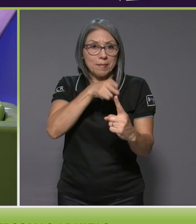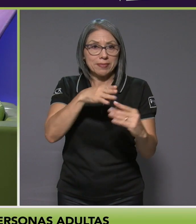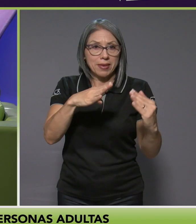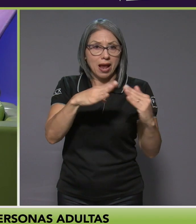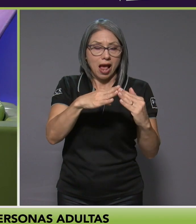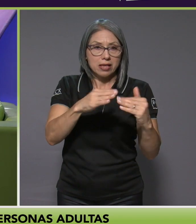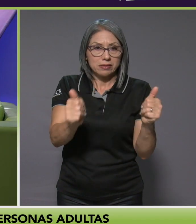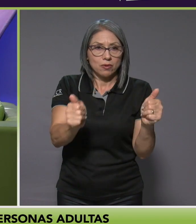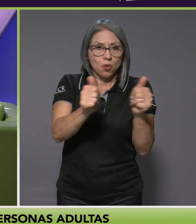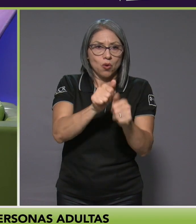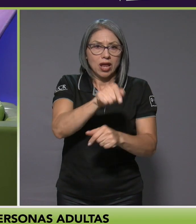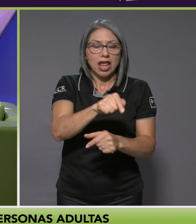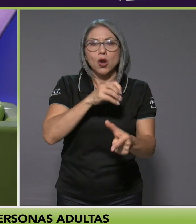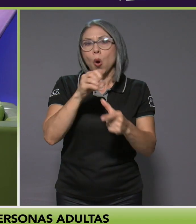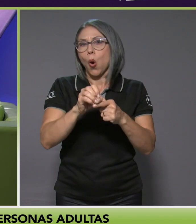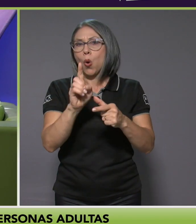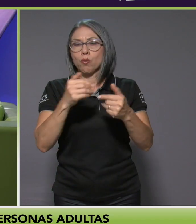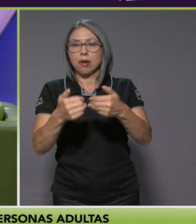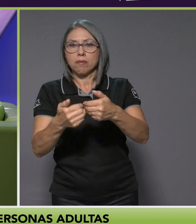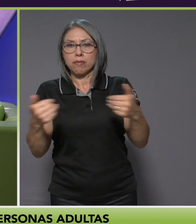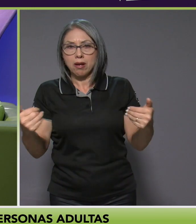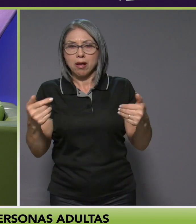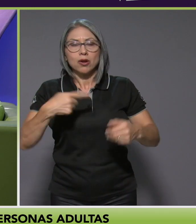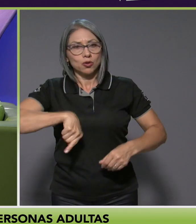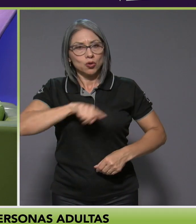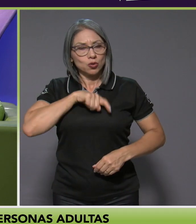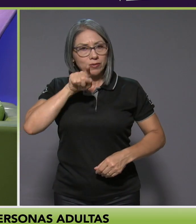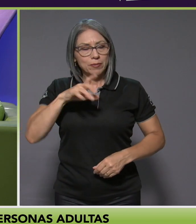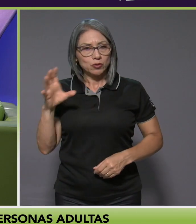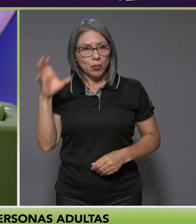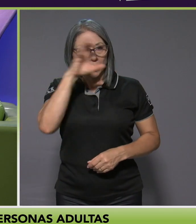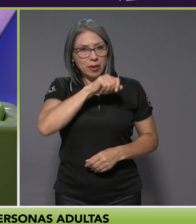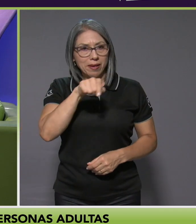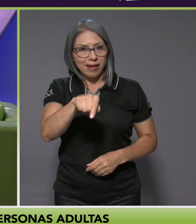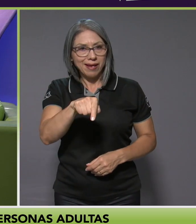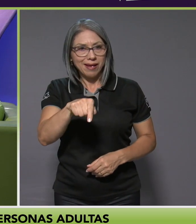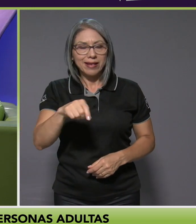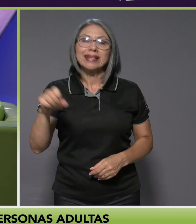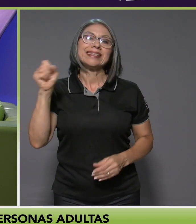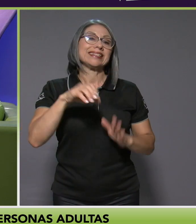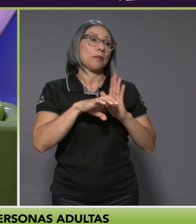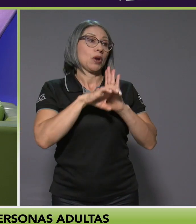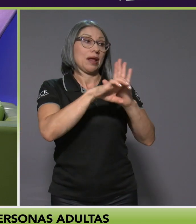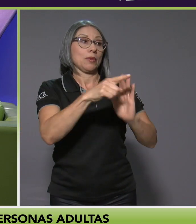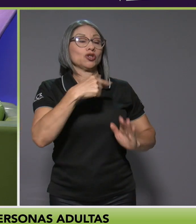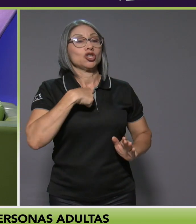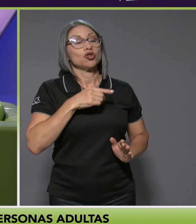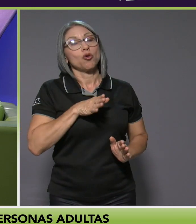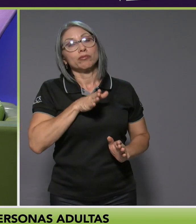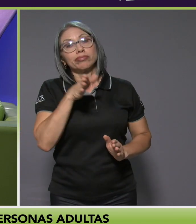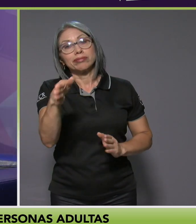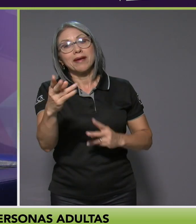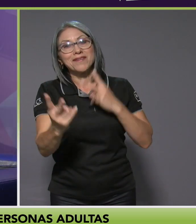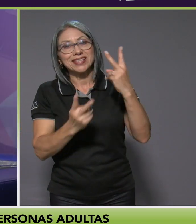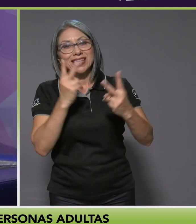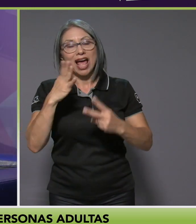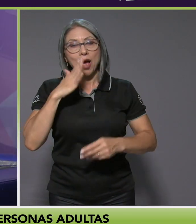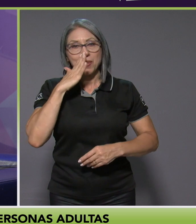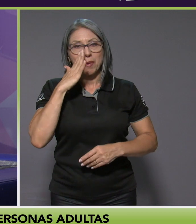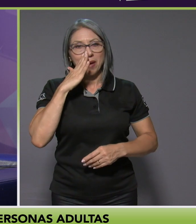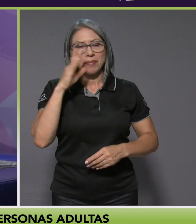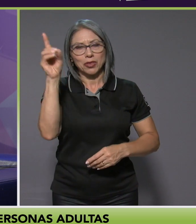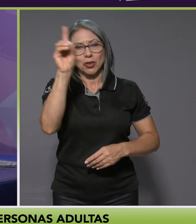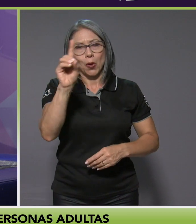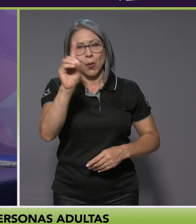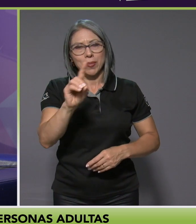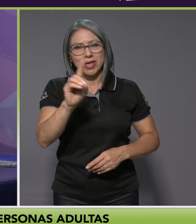que quienes estamos alrededor notemos estas señales de alerta. Sí, porque por ejemplo, digamos, si yo visito a mi mamá, por ejemplo, los domingos y cada domingo